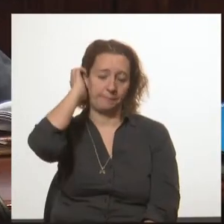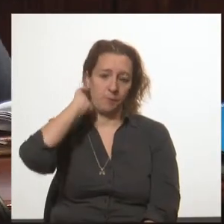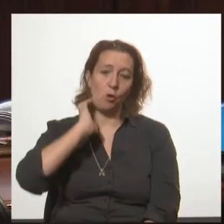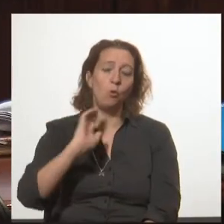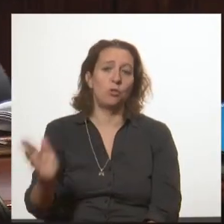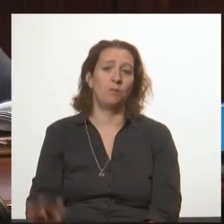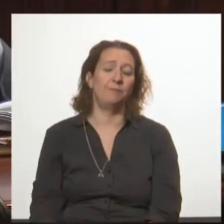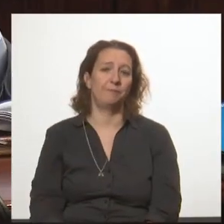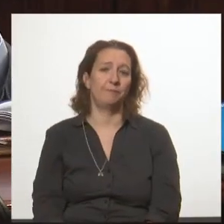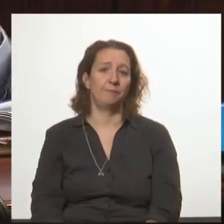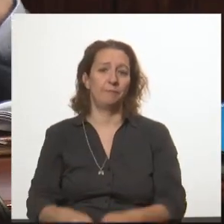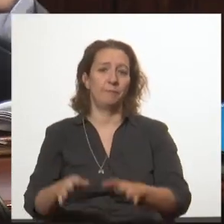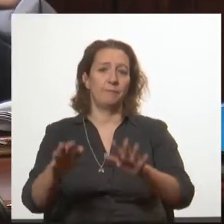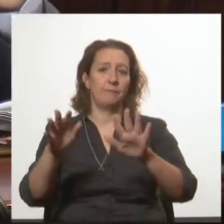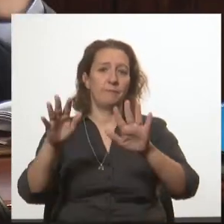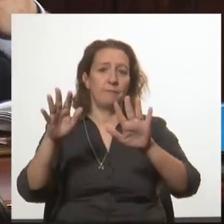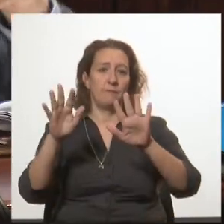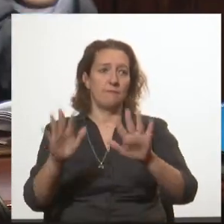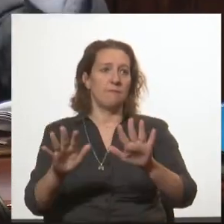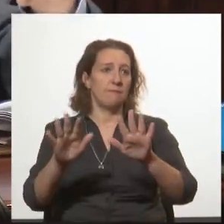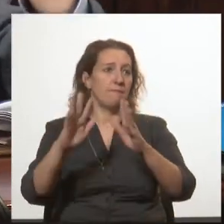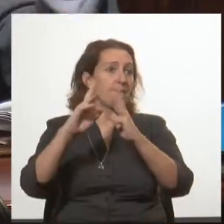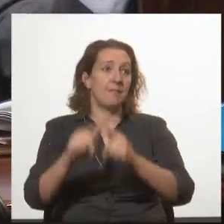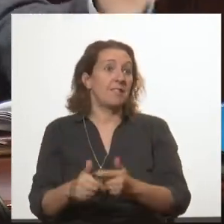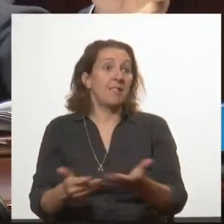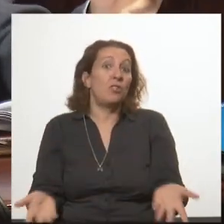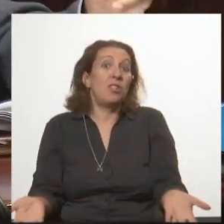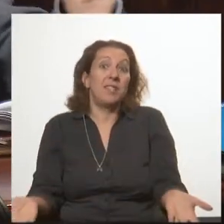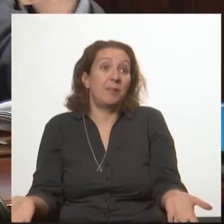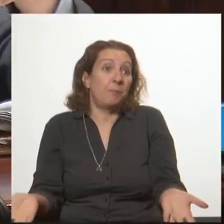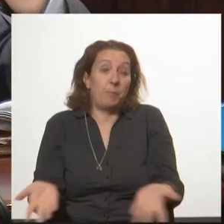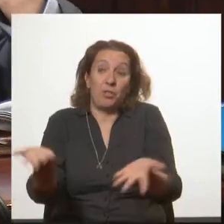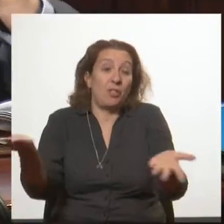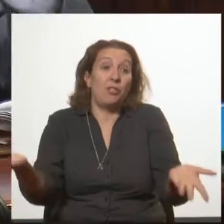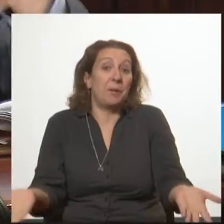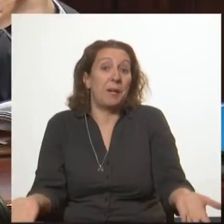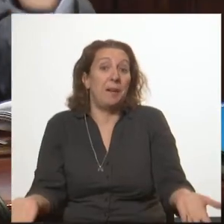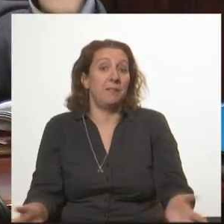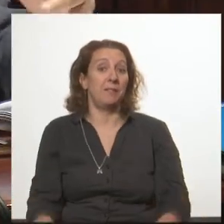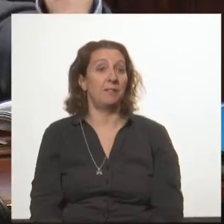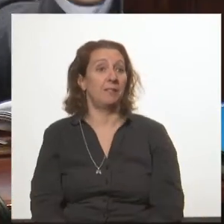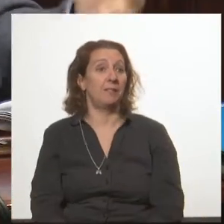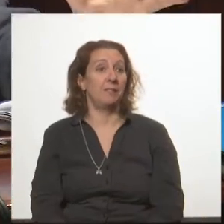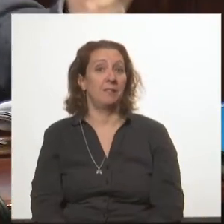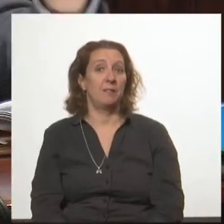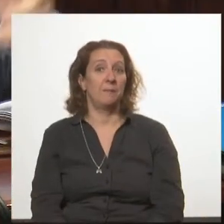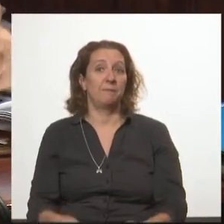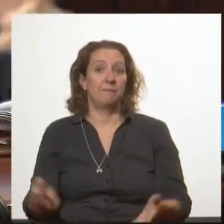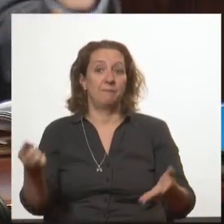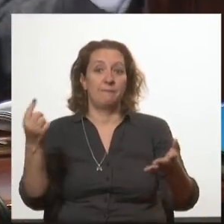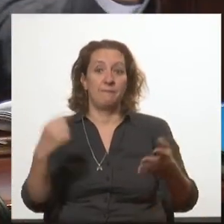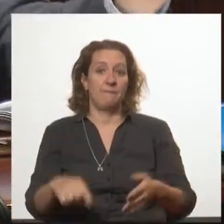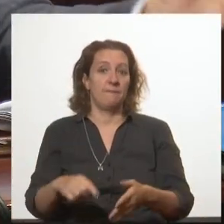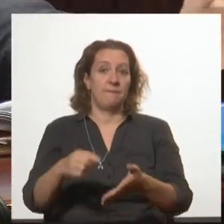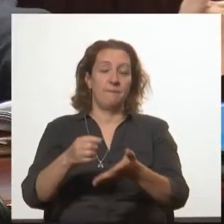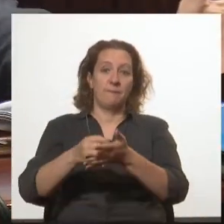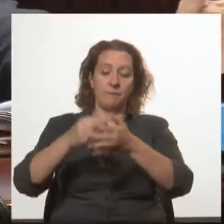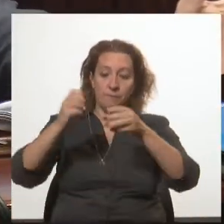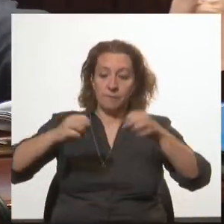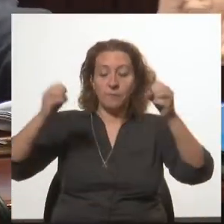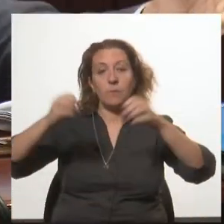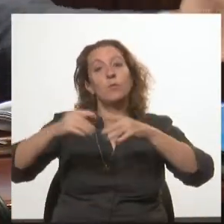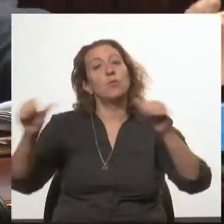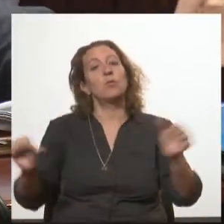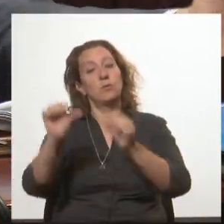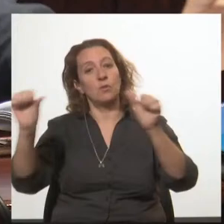ante la arena o sea como los organizadores de un recital iban a decir que lo yo se hacían en él ante la arena